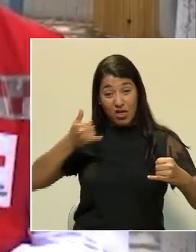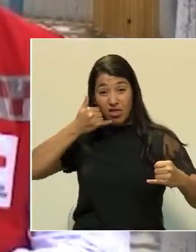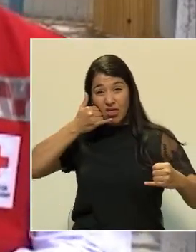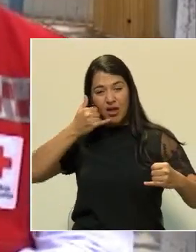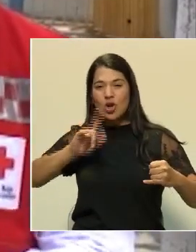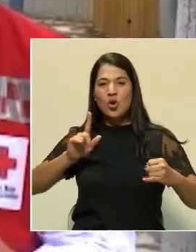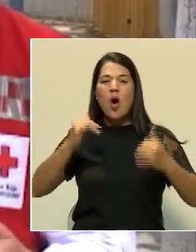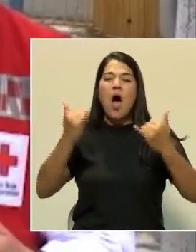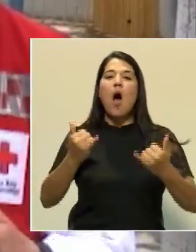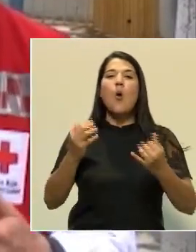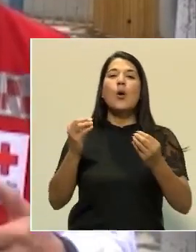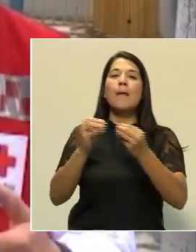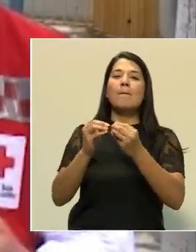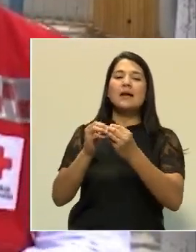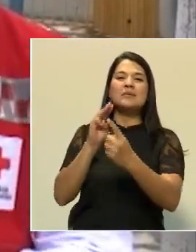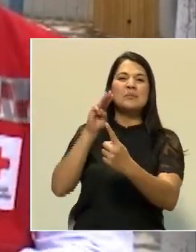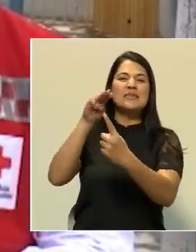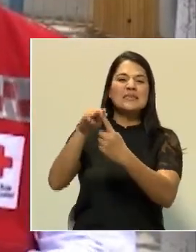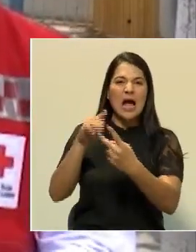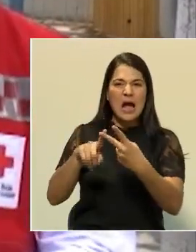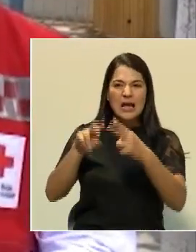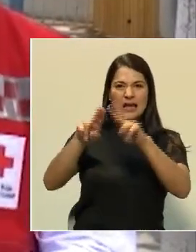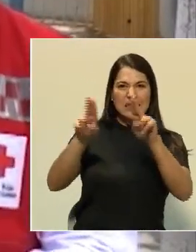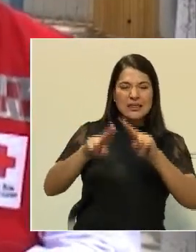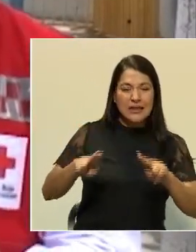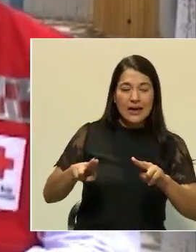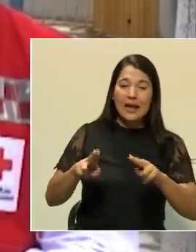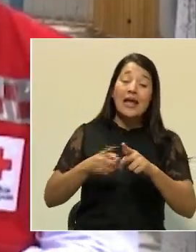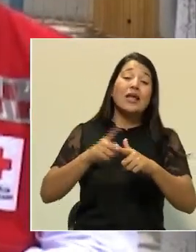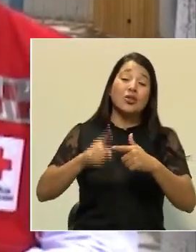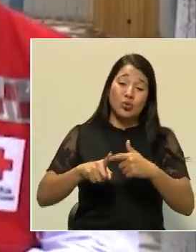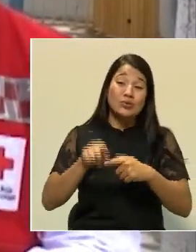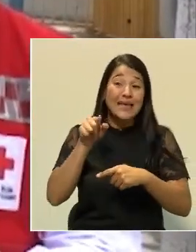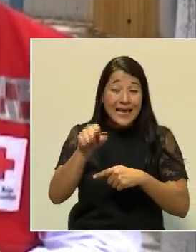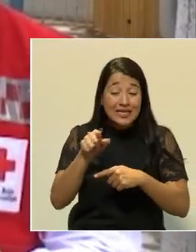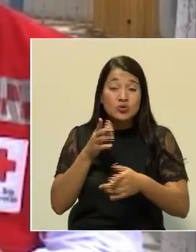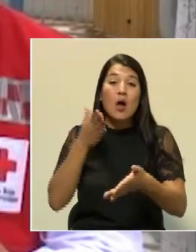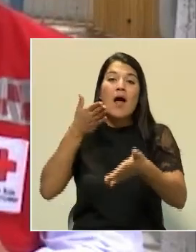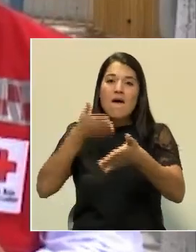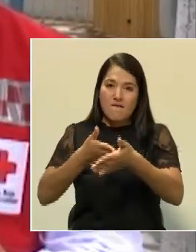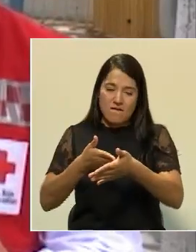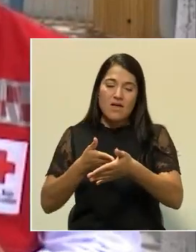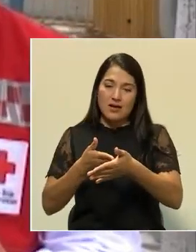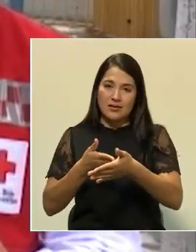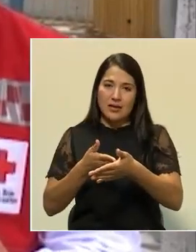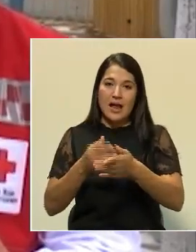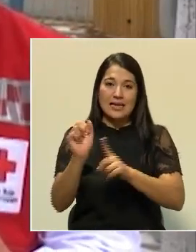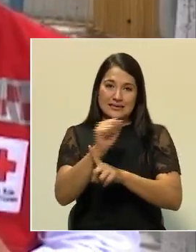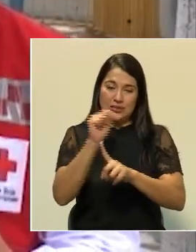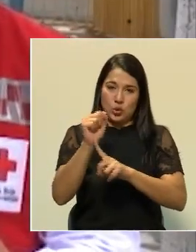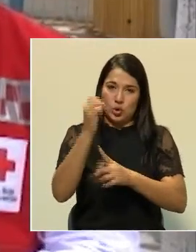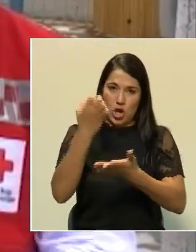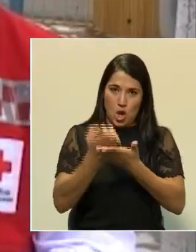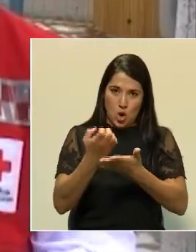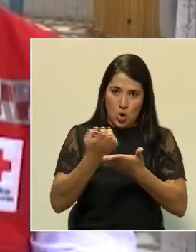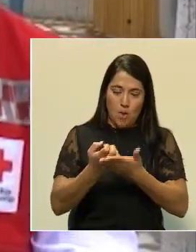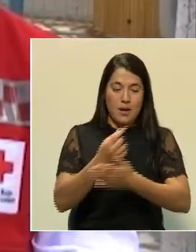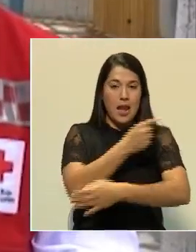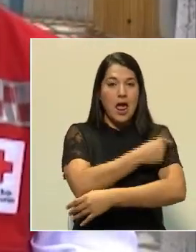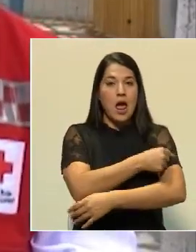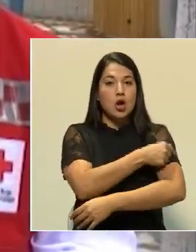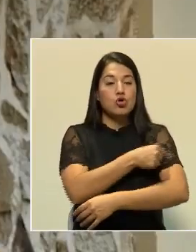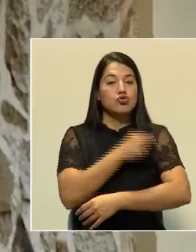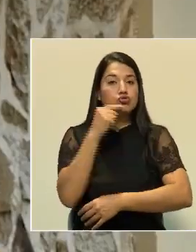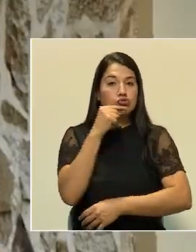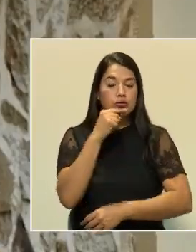más por redes sociales, y entonces tenemos una disminución importante que está afectando la situación económica de Roa